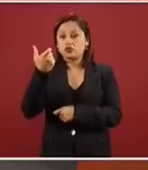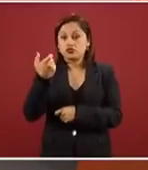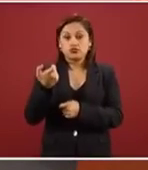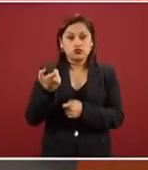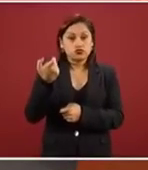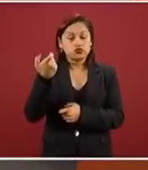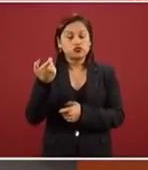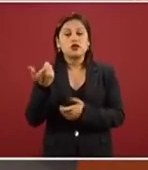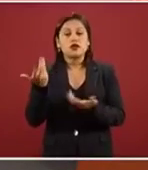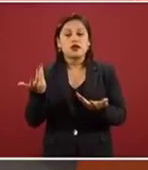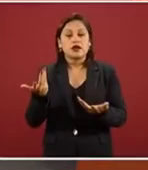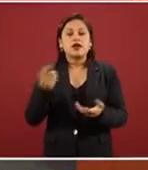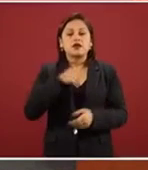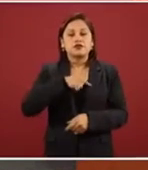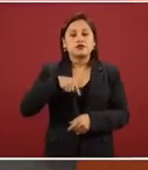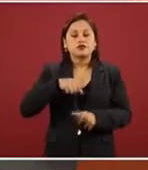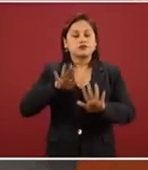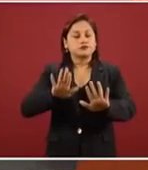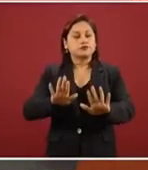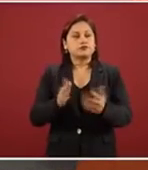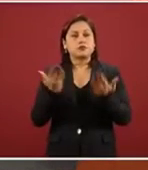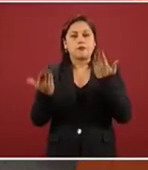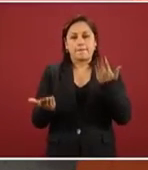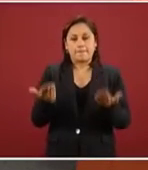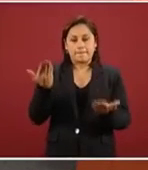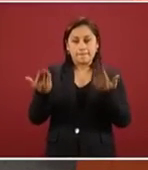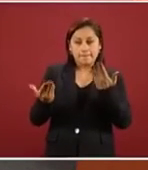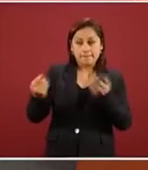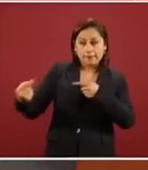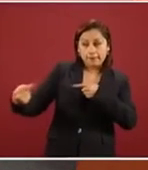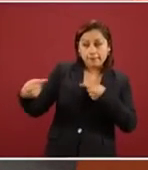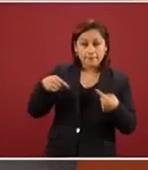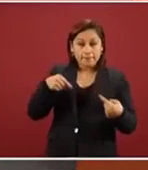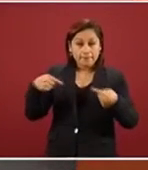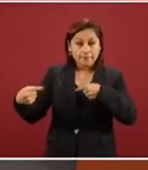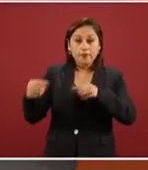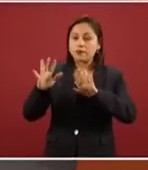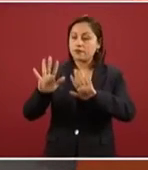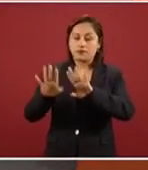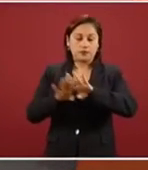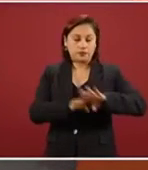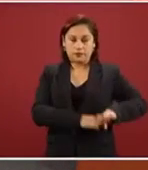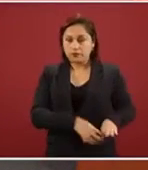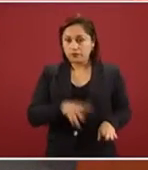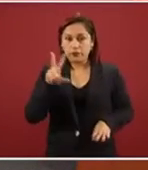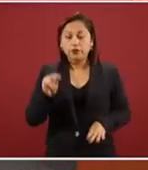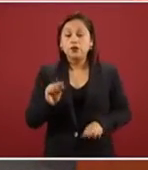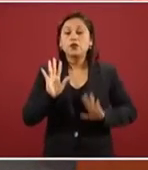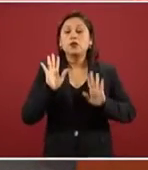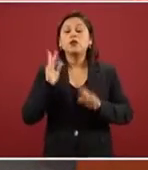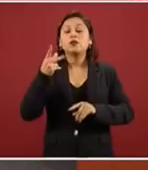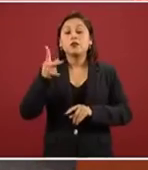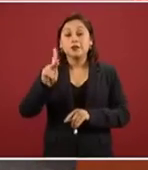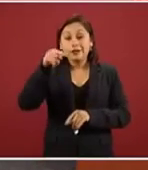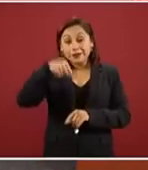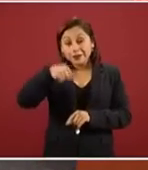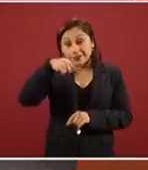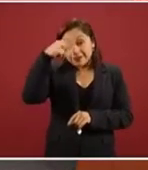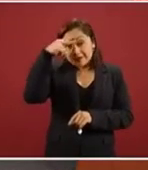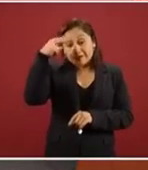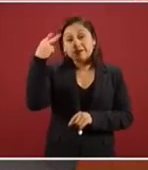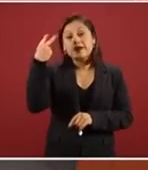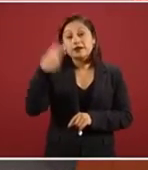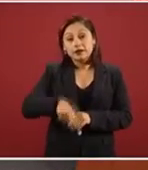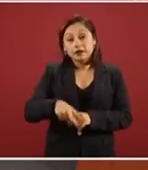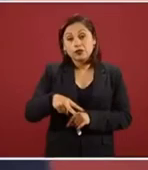estarnos comparando, no es ese el caso. Y nosotros tenemos algo que